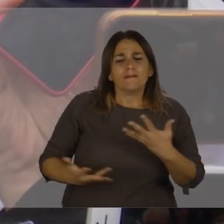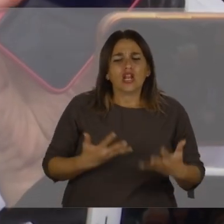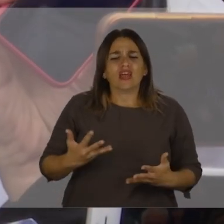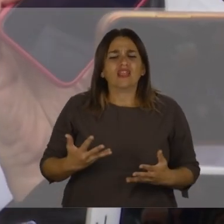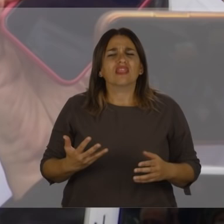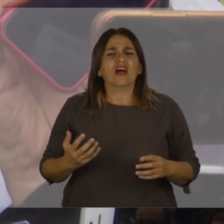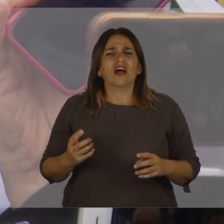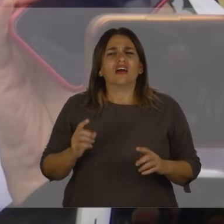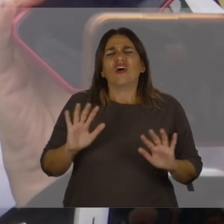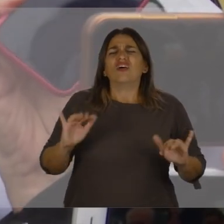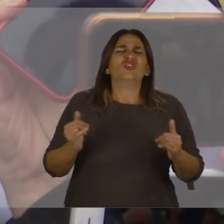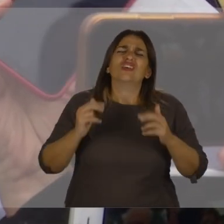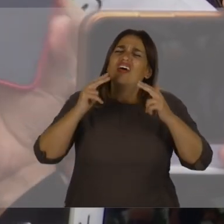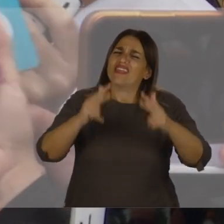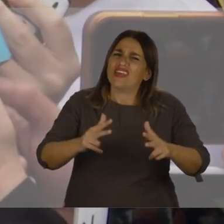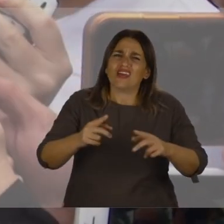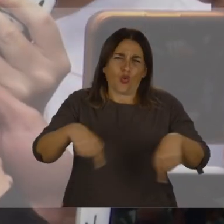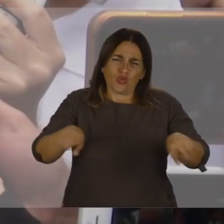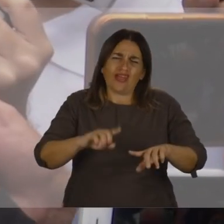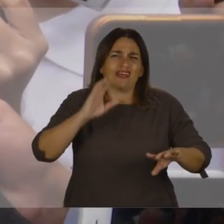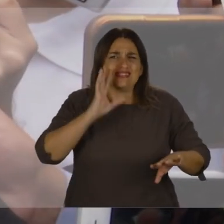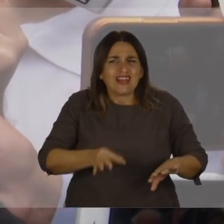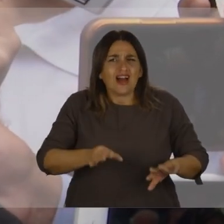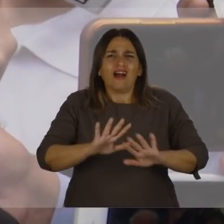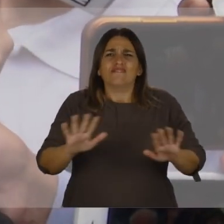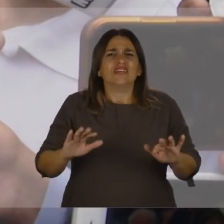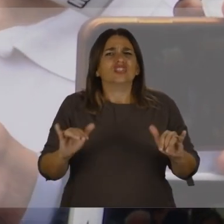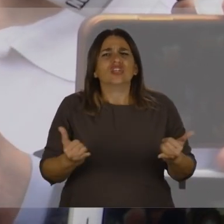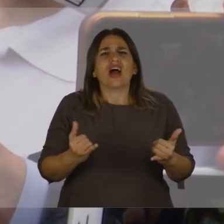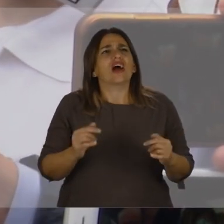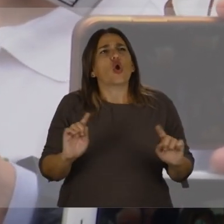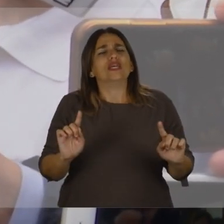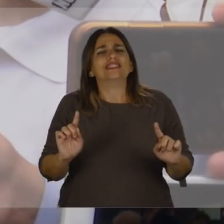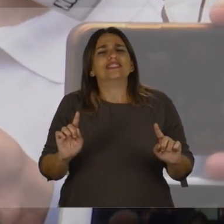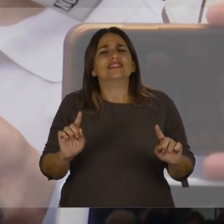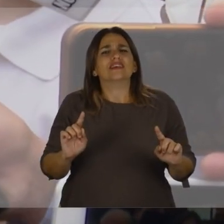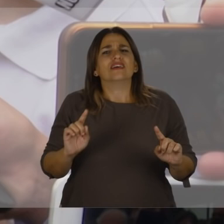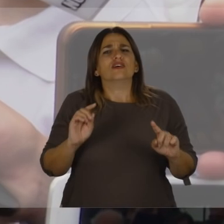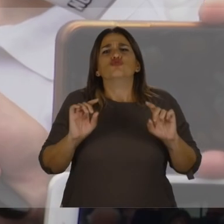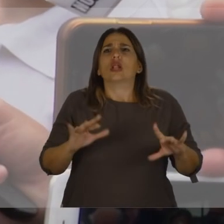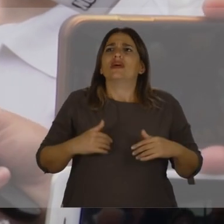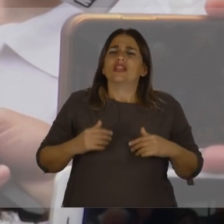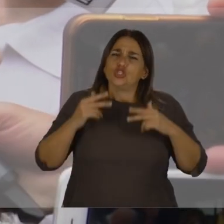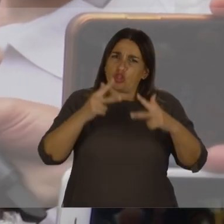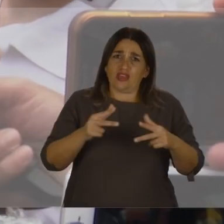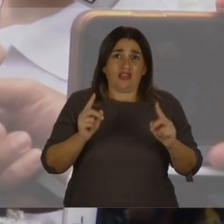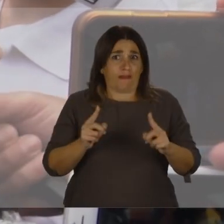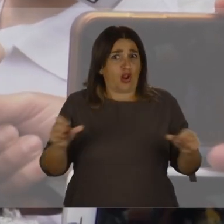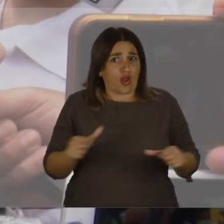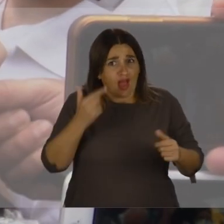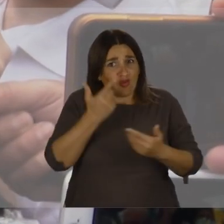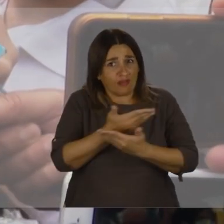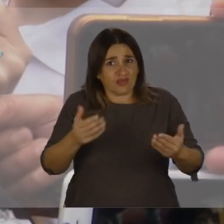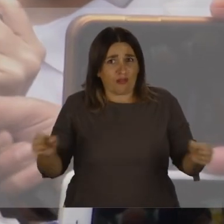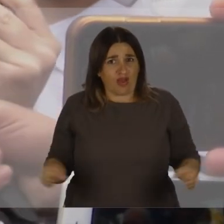por ejemplo, lo que se planteó? ¿No? Sobre eso yo ya hablé, y ustedes lo tienen claro, y sobre todo no tienen claro solo lo que hablé, sino lo